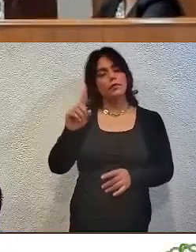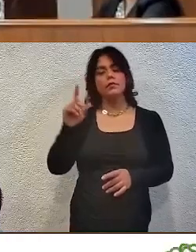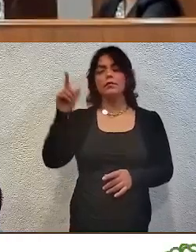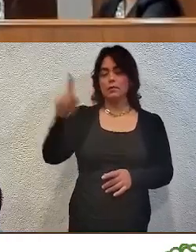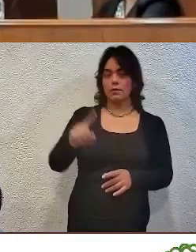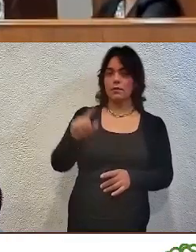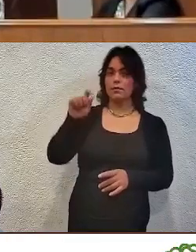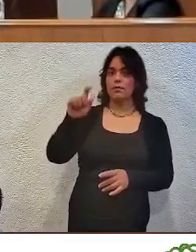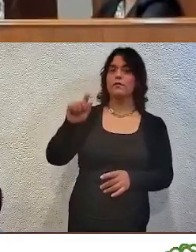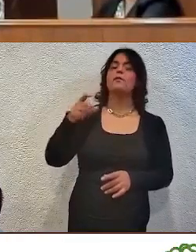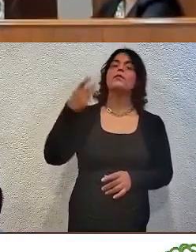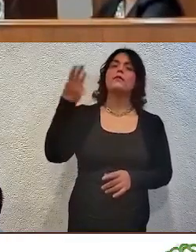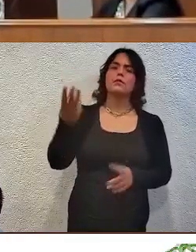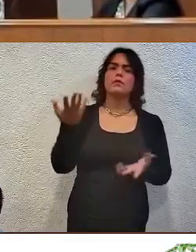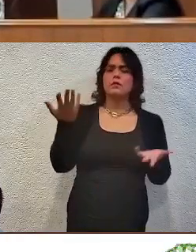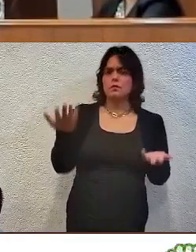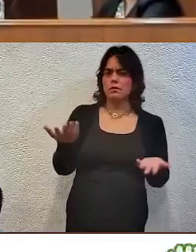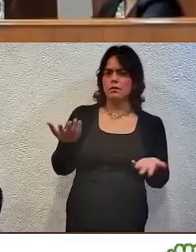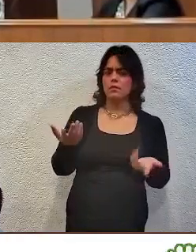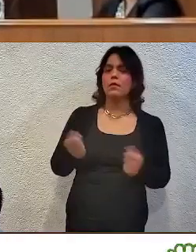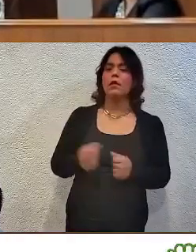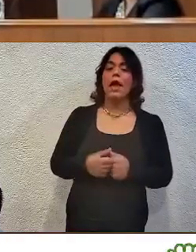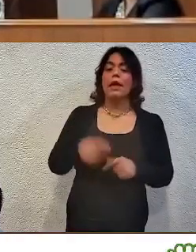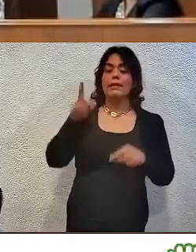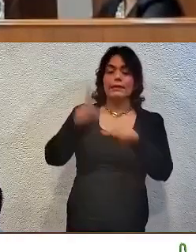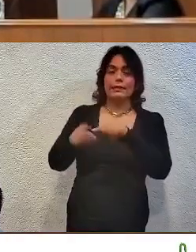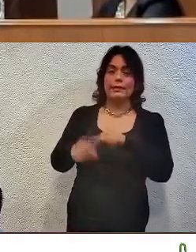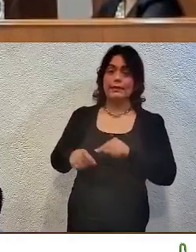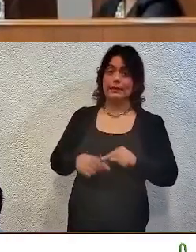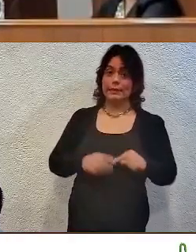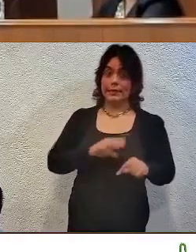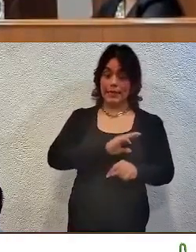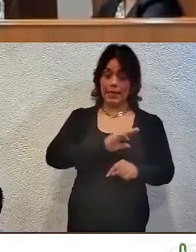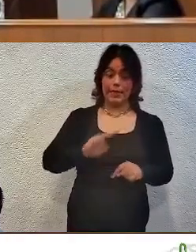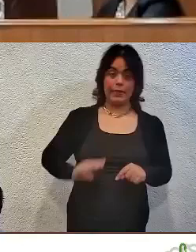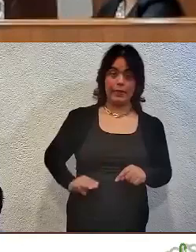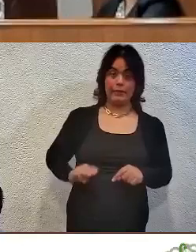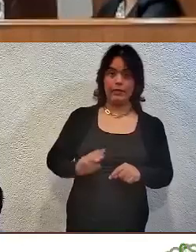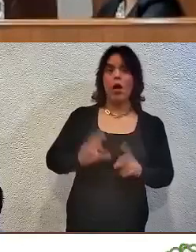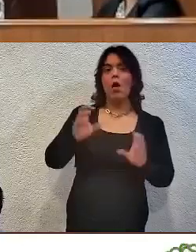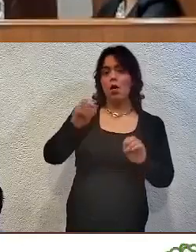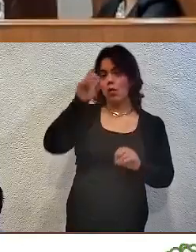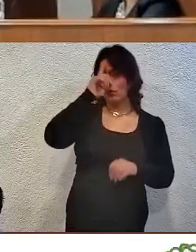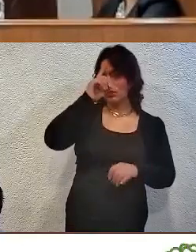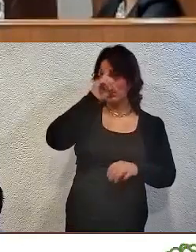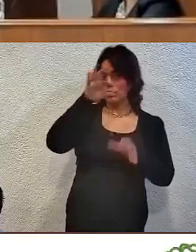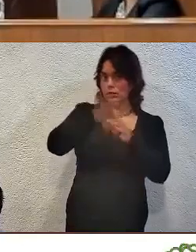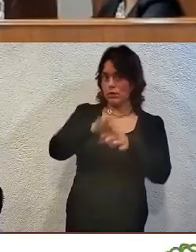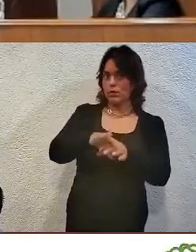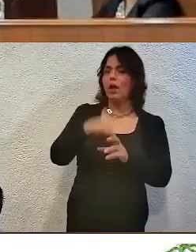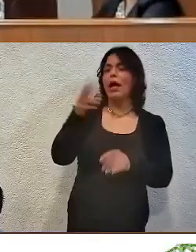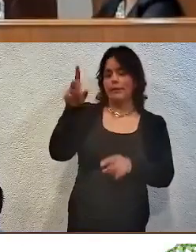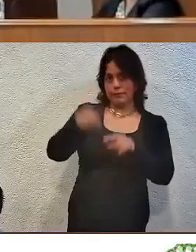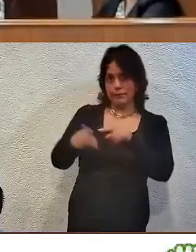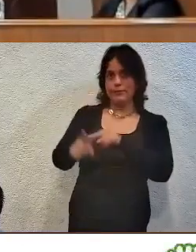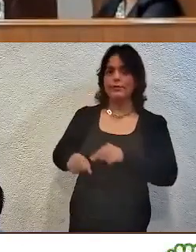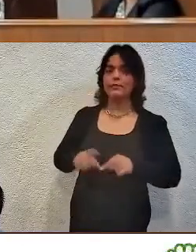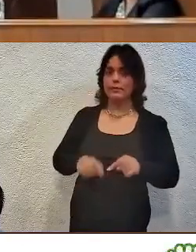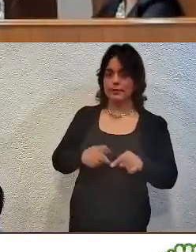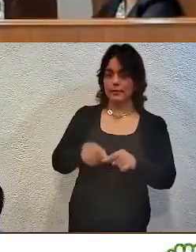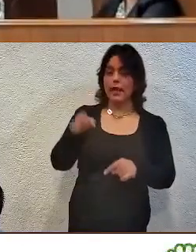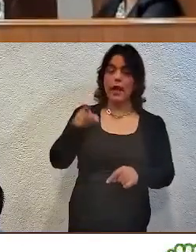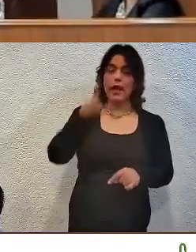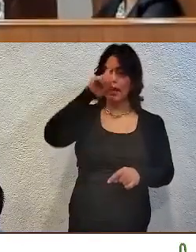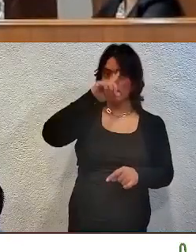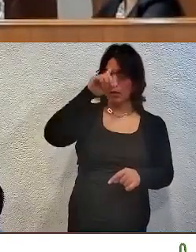IEPC/PRP-CED/001/2023, relativo al procedimiento de remoción de presidencias y consejerías electorales distritales instaurado en contra de la consejera